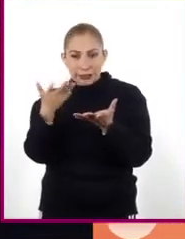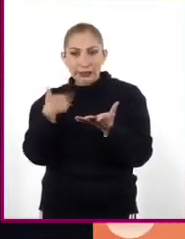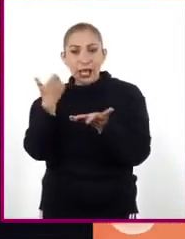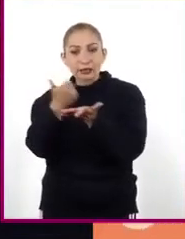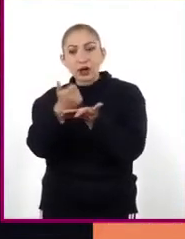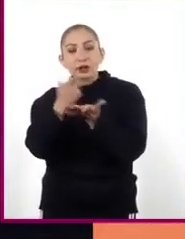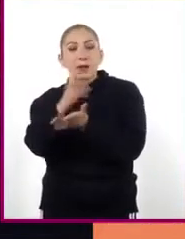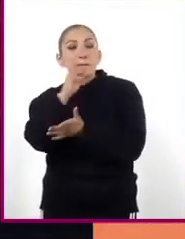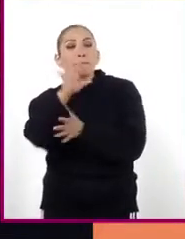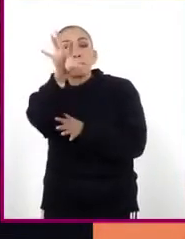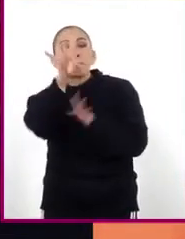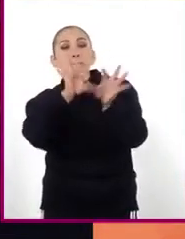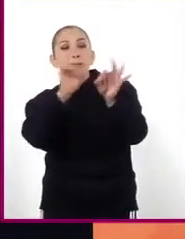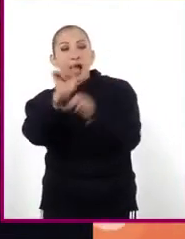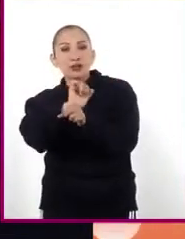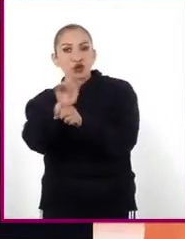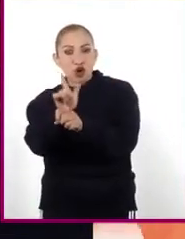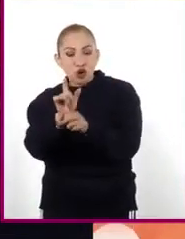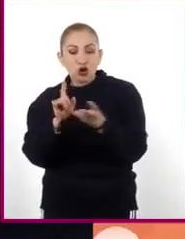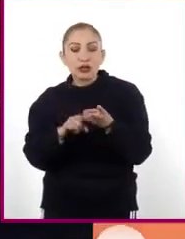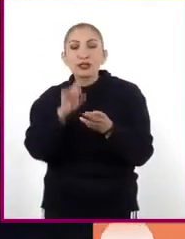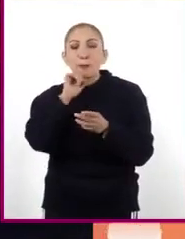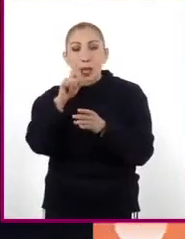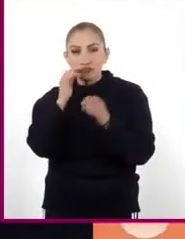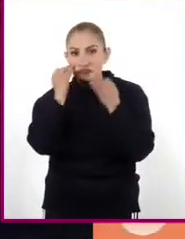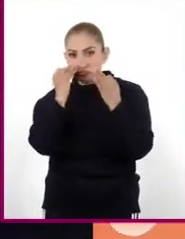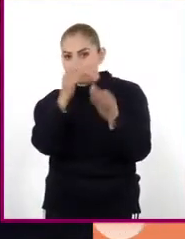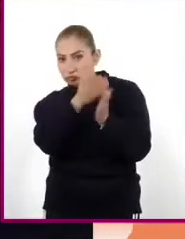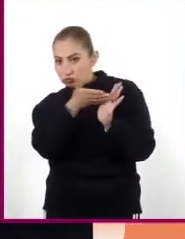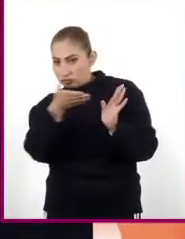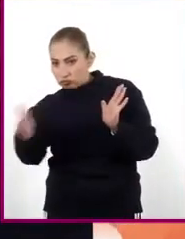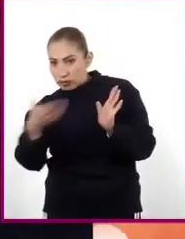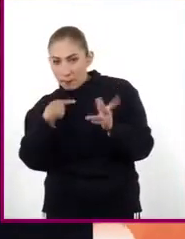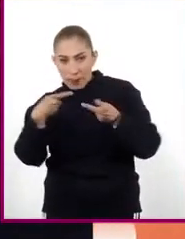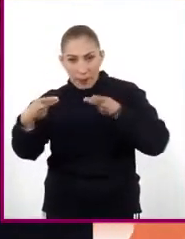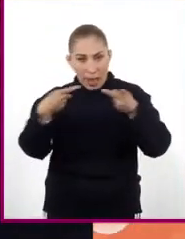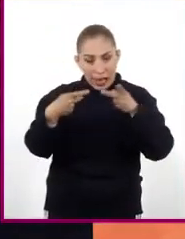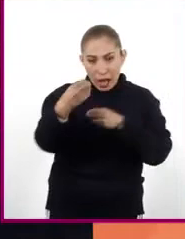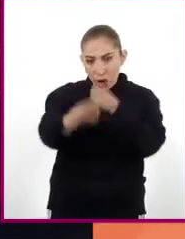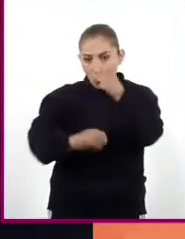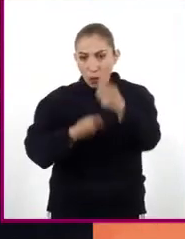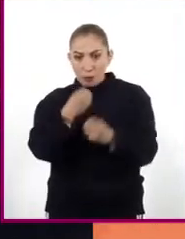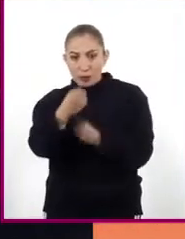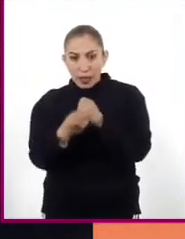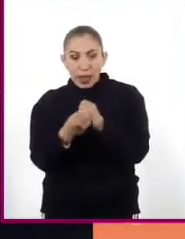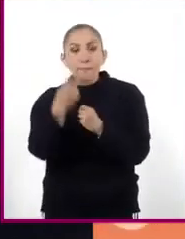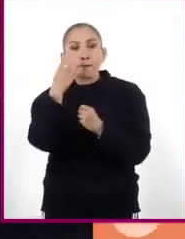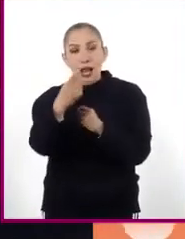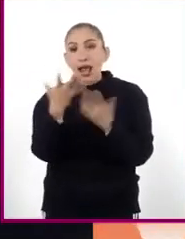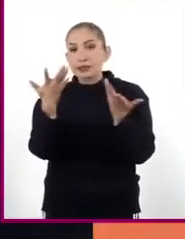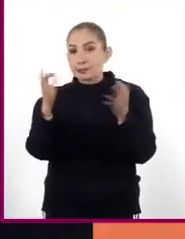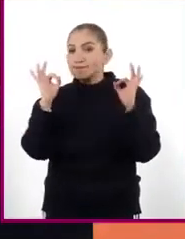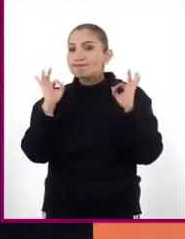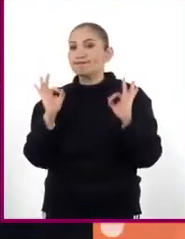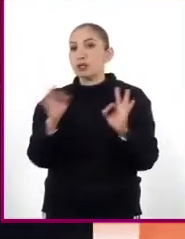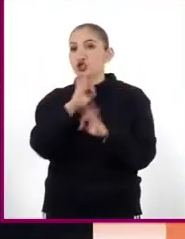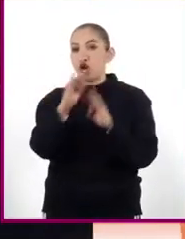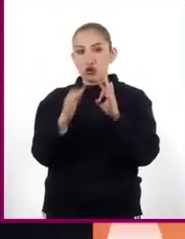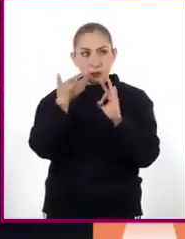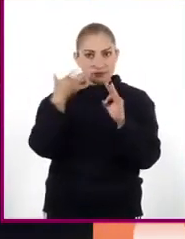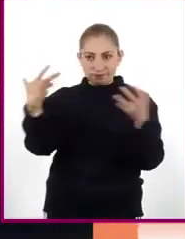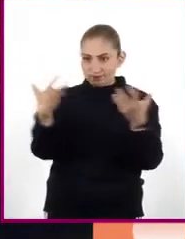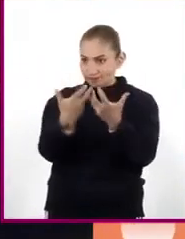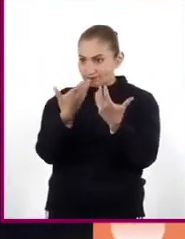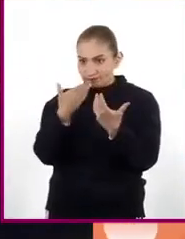colaborar en el casteo de los actores y pues estar presente durante todo el proceso de la producción de un espectáculo para lograr que todas las partes